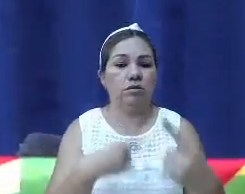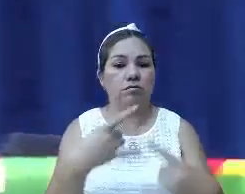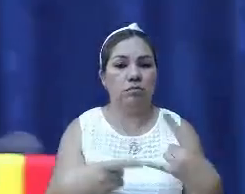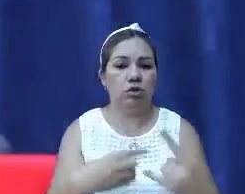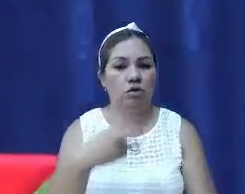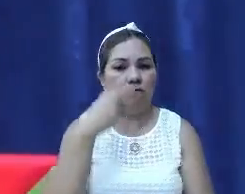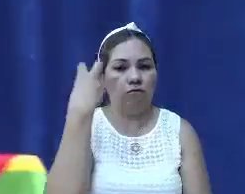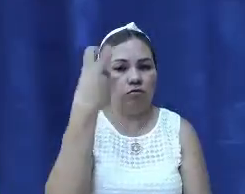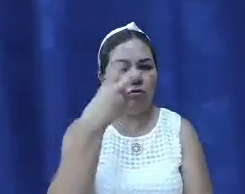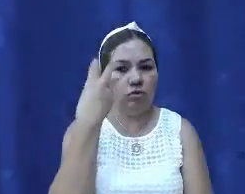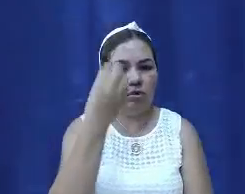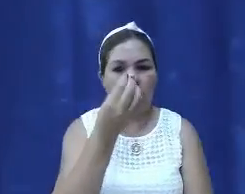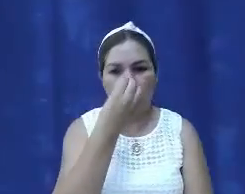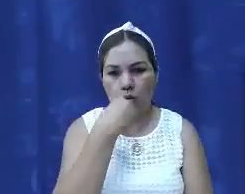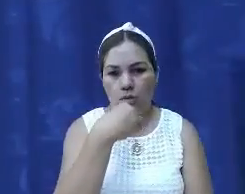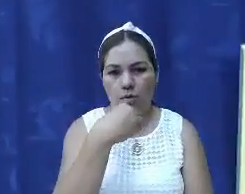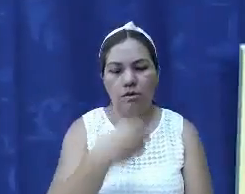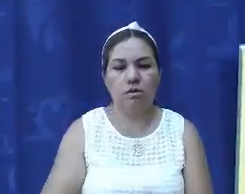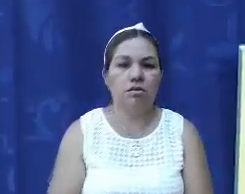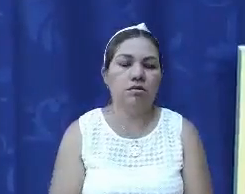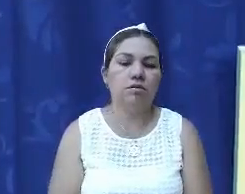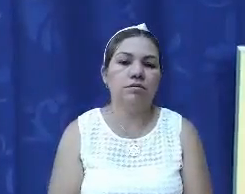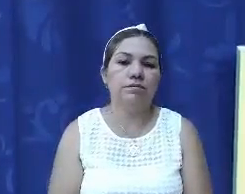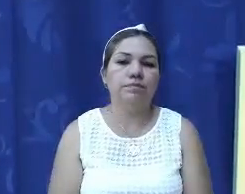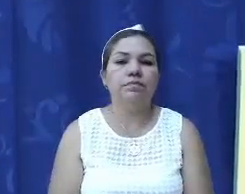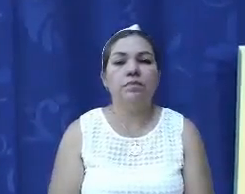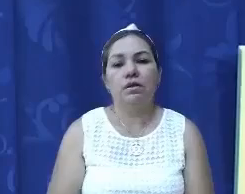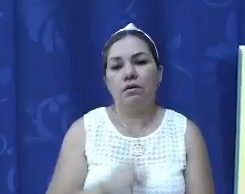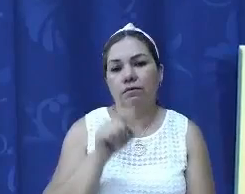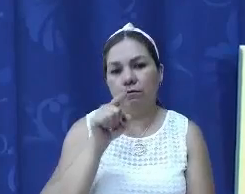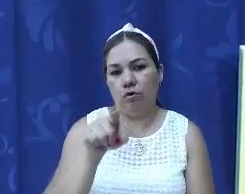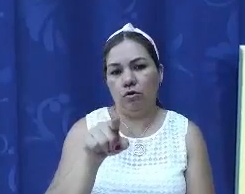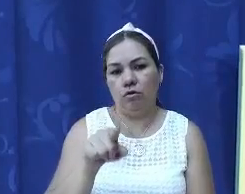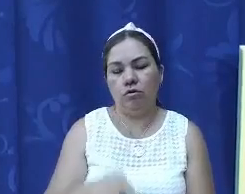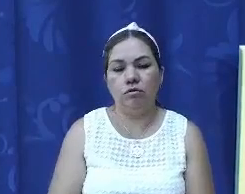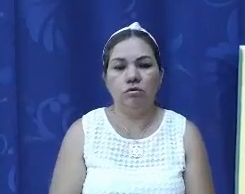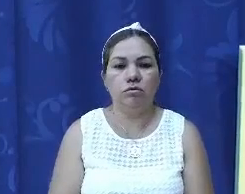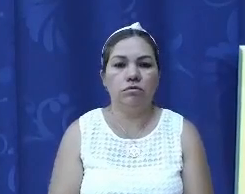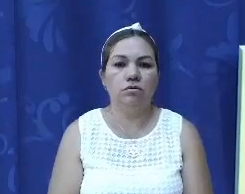buscando a quien devorar. Y si usted